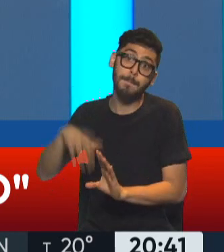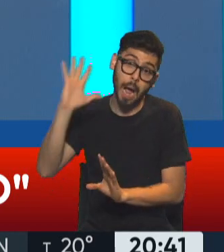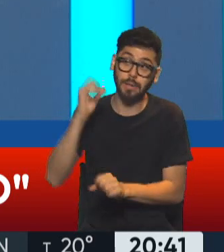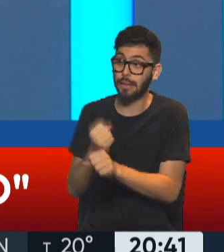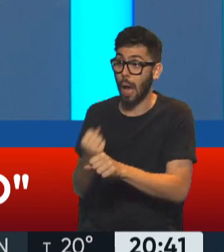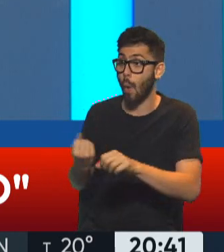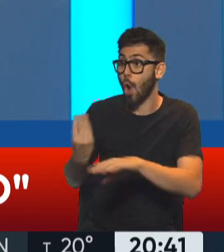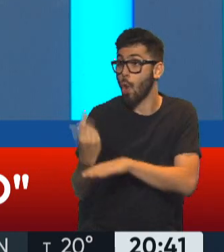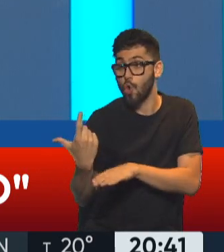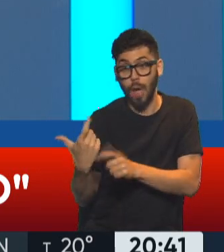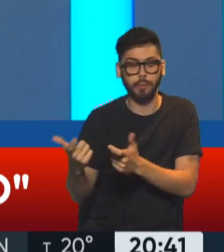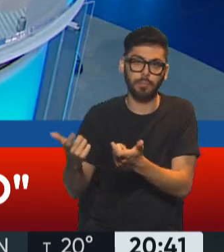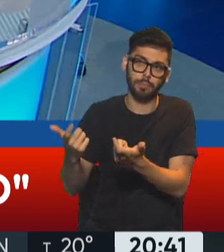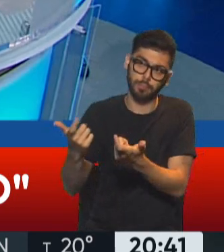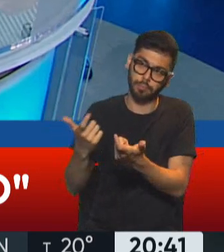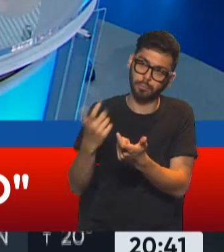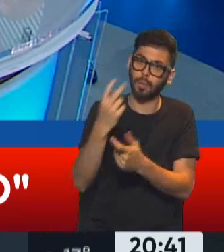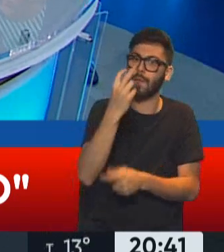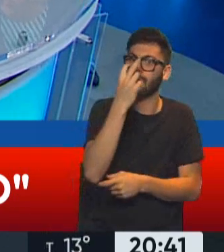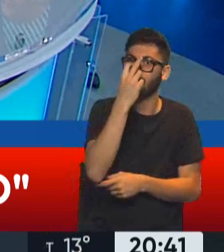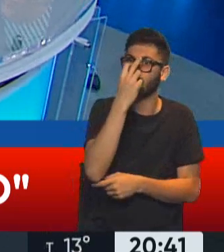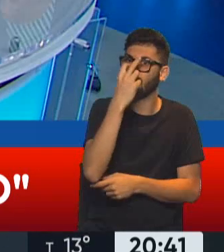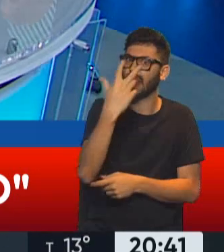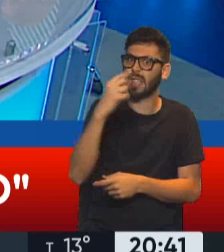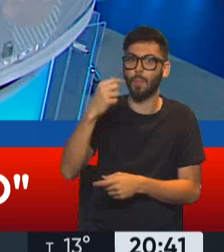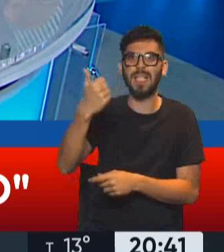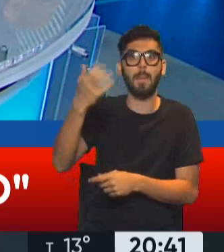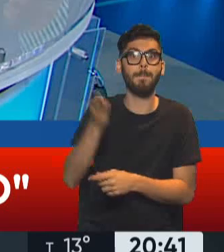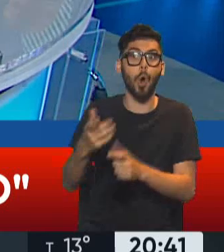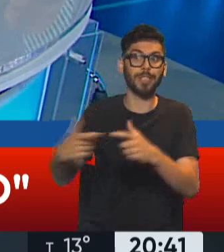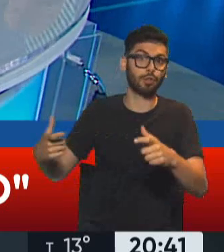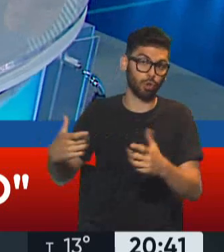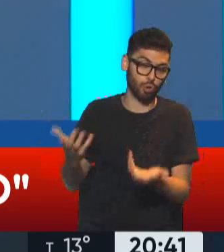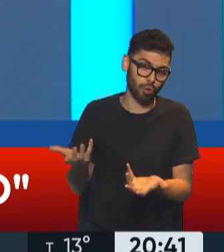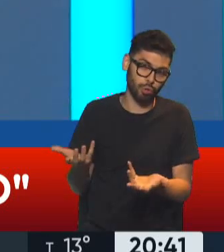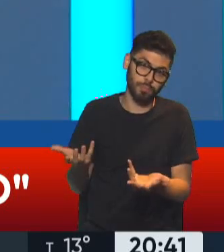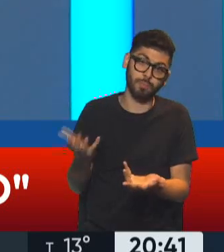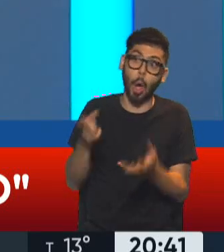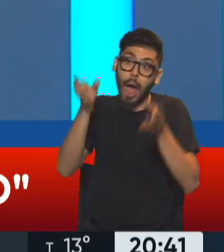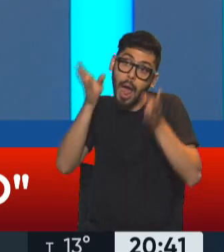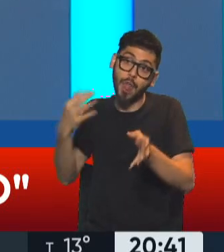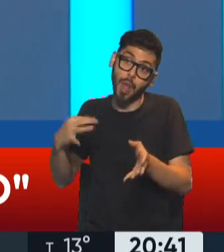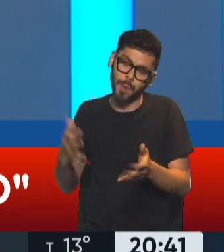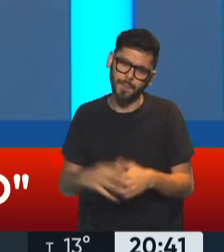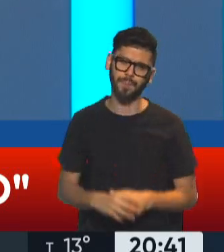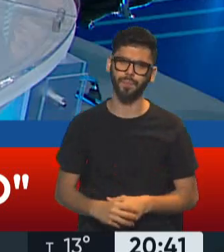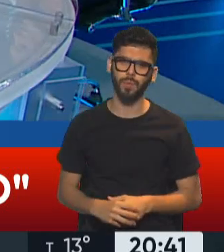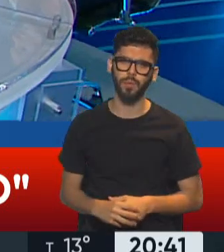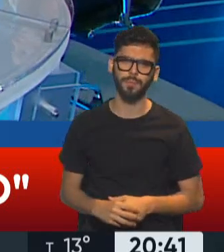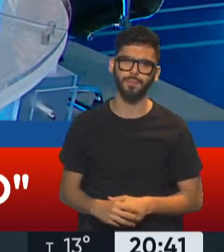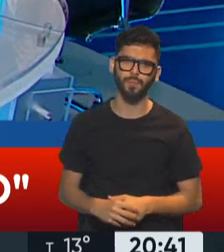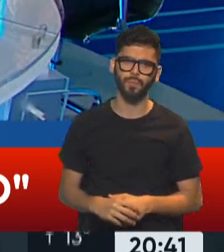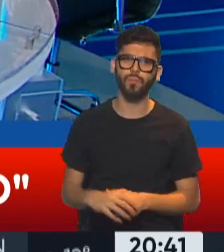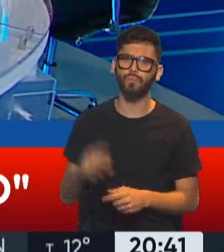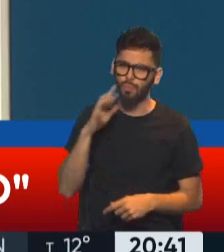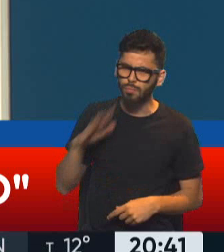desocupación trepa al 22.6%. Sí. Es el segmento etario donde tenemos que focalizarnos. Hay un tema... mejor estado de ánimo en